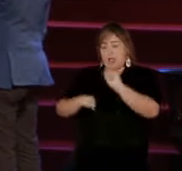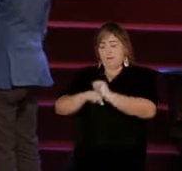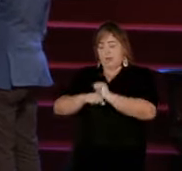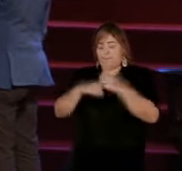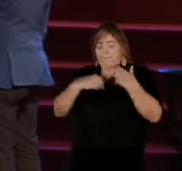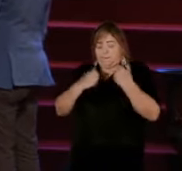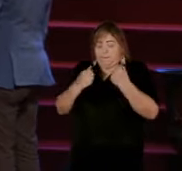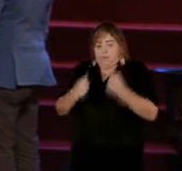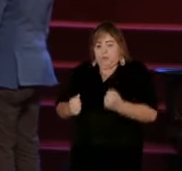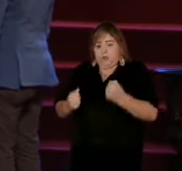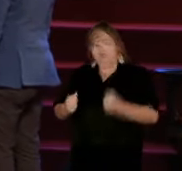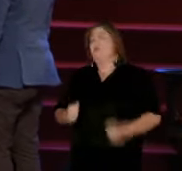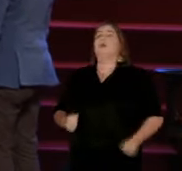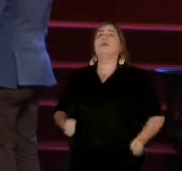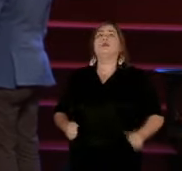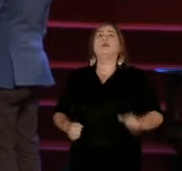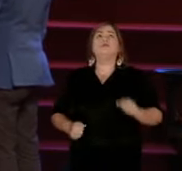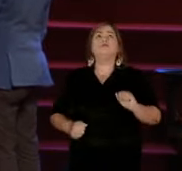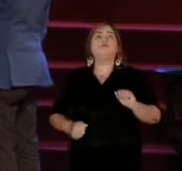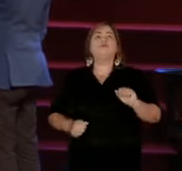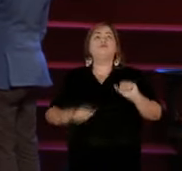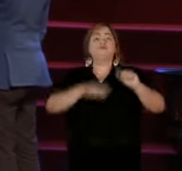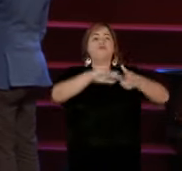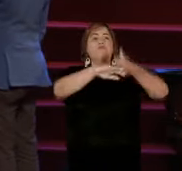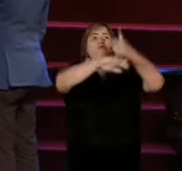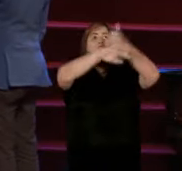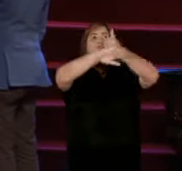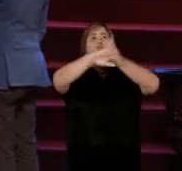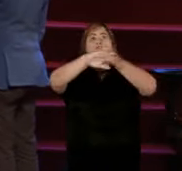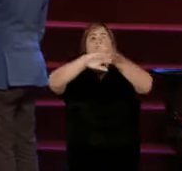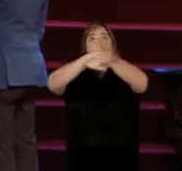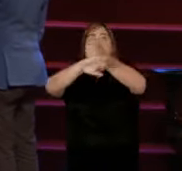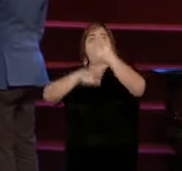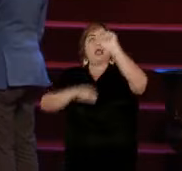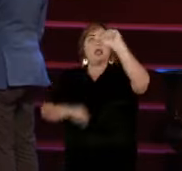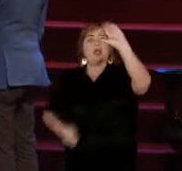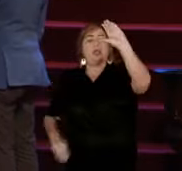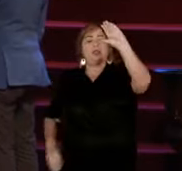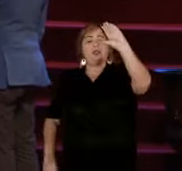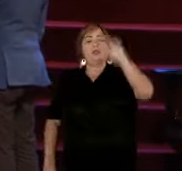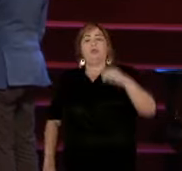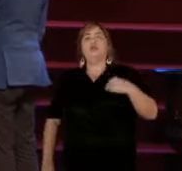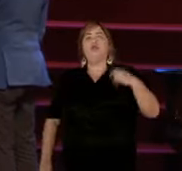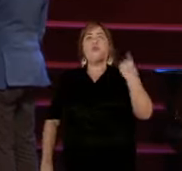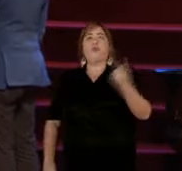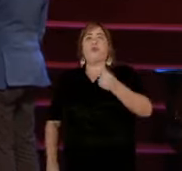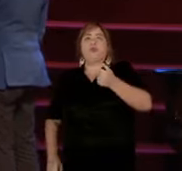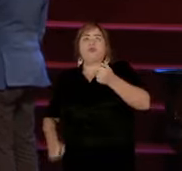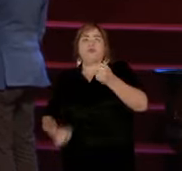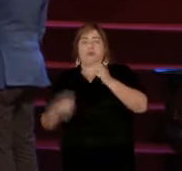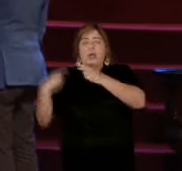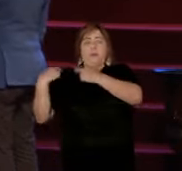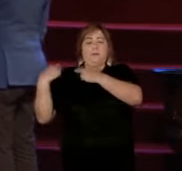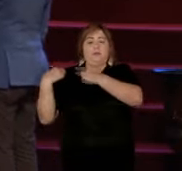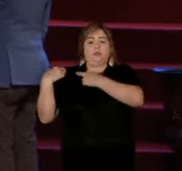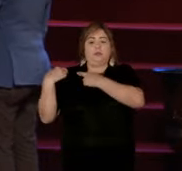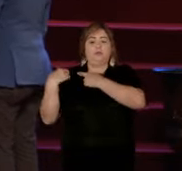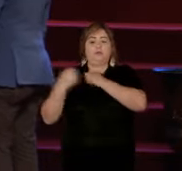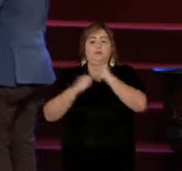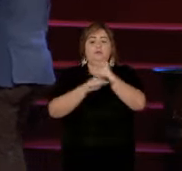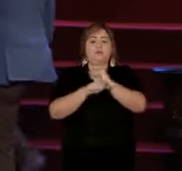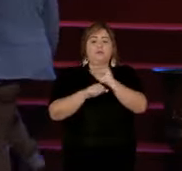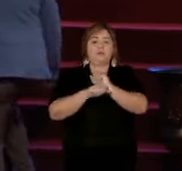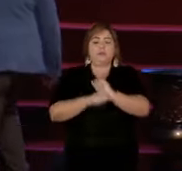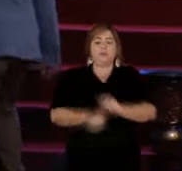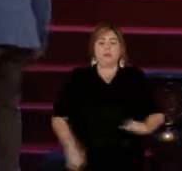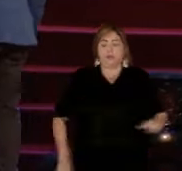fuertemente instalando aire acondicionado, no te llegó el empleado y estás con el chipihammer todo el día, pero tú responsablemente terminó el lunes